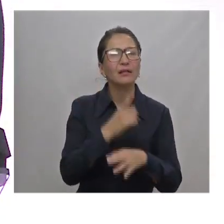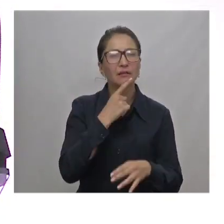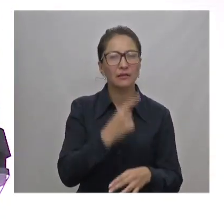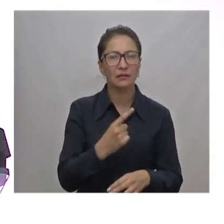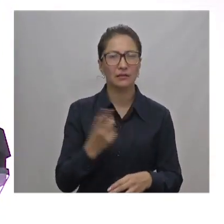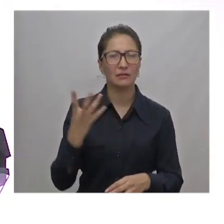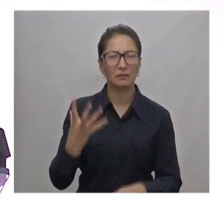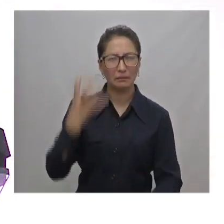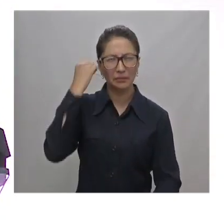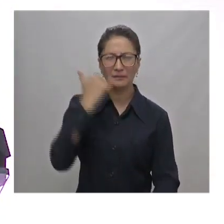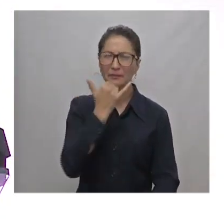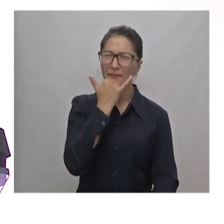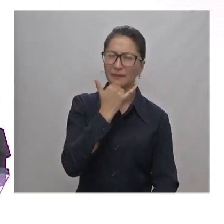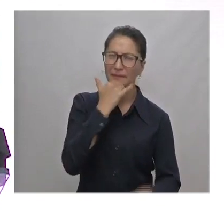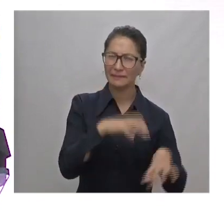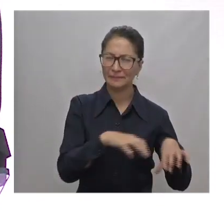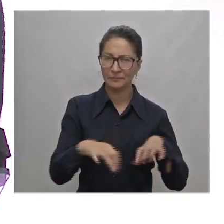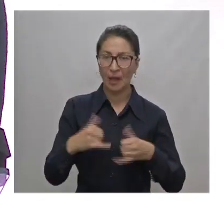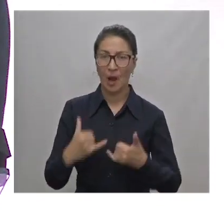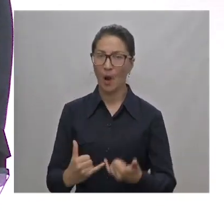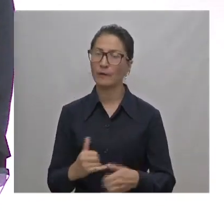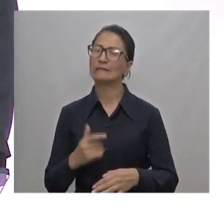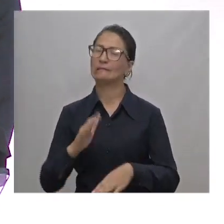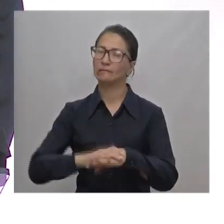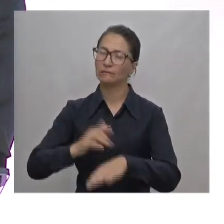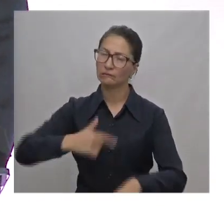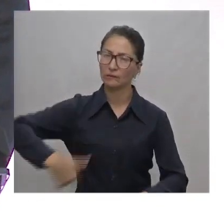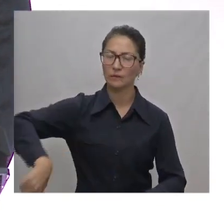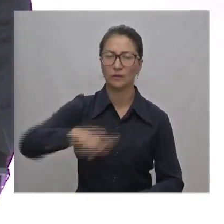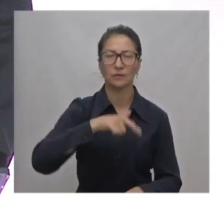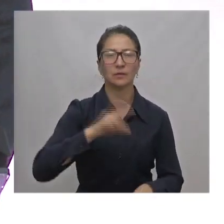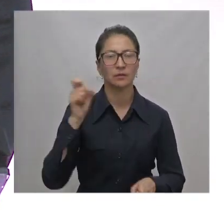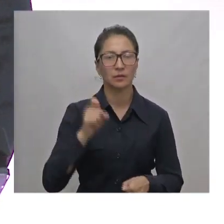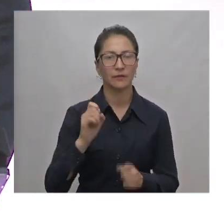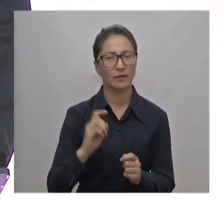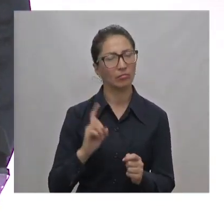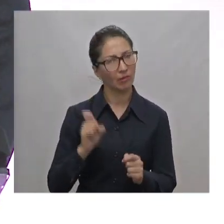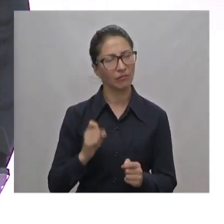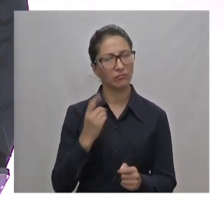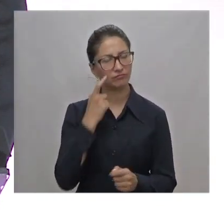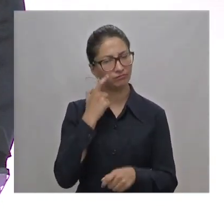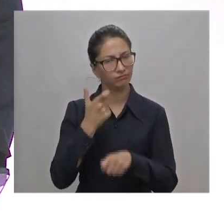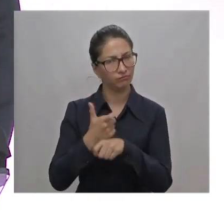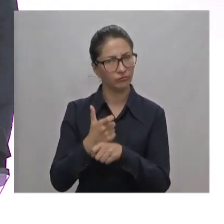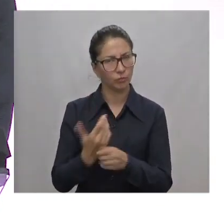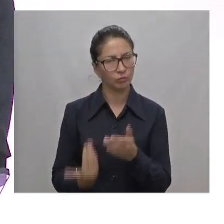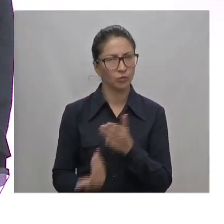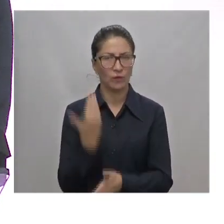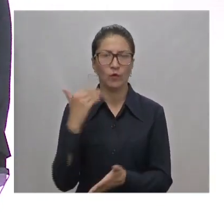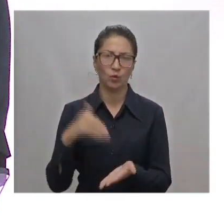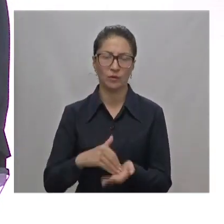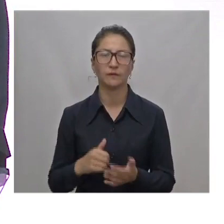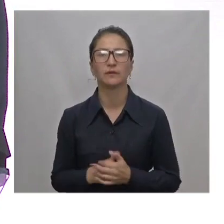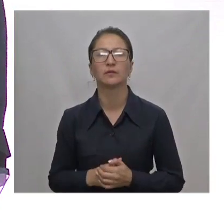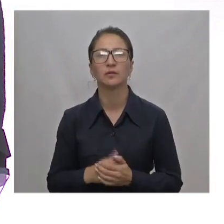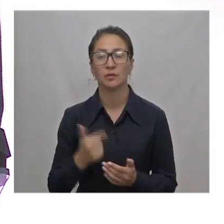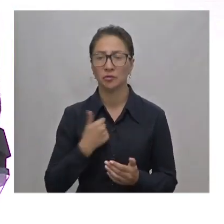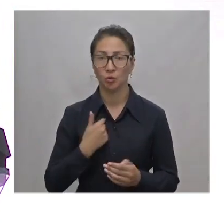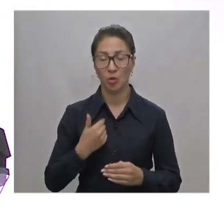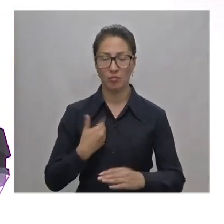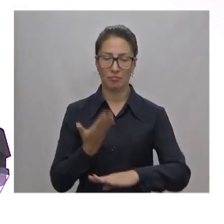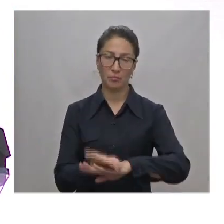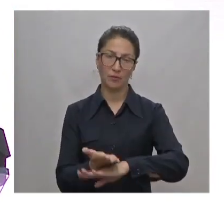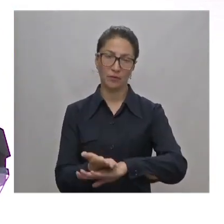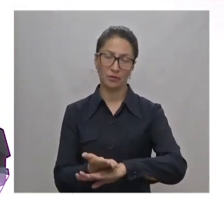algunos casos emblemáticos del pasado. Facultad de advertencia que es necesario restablecerla, en especial, como